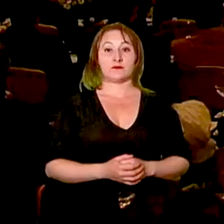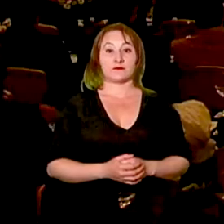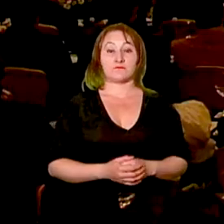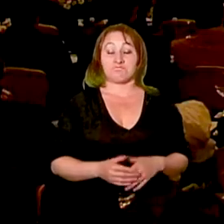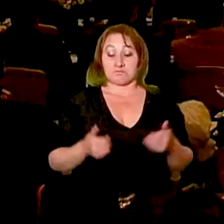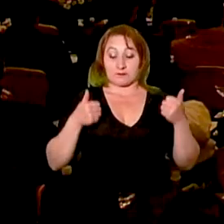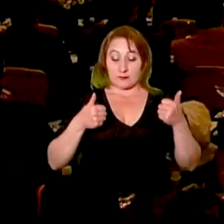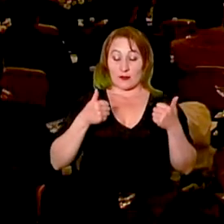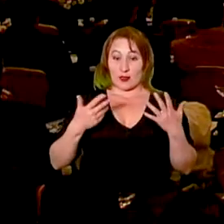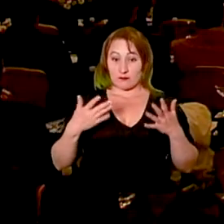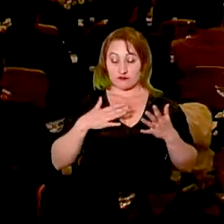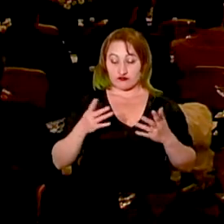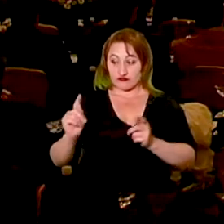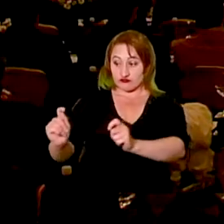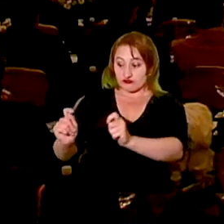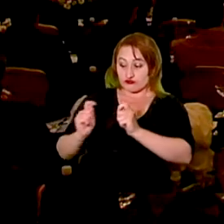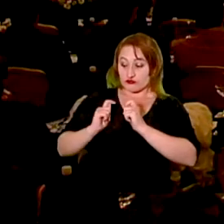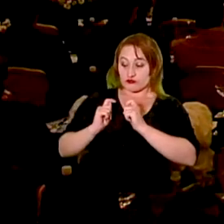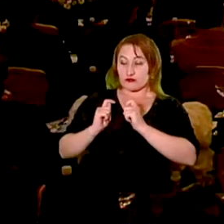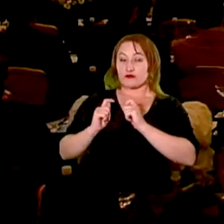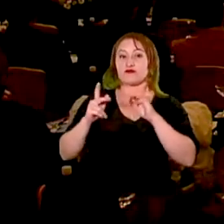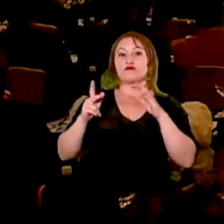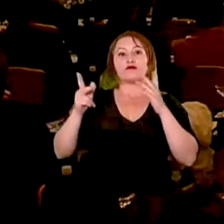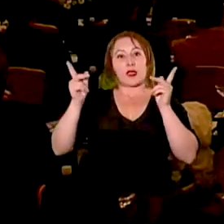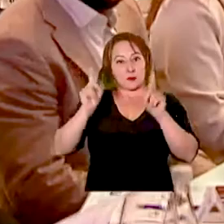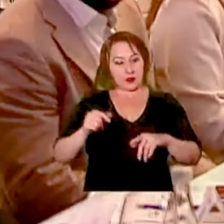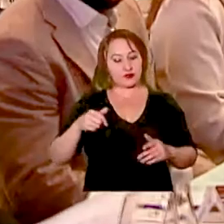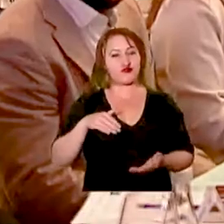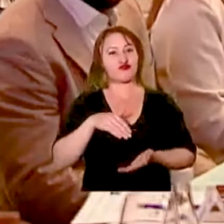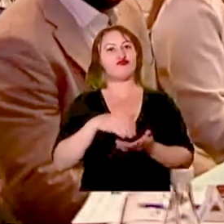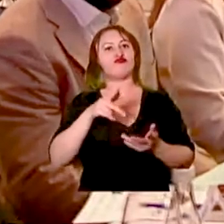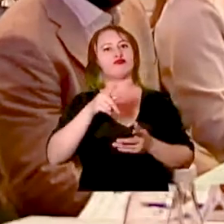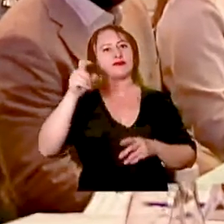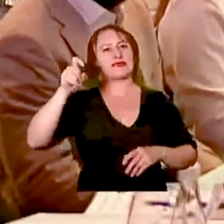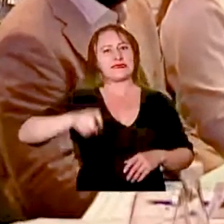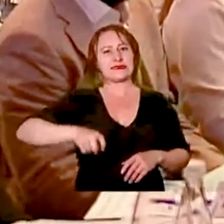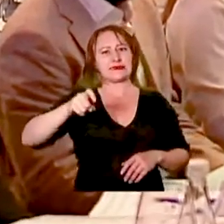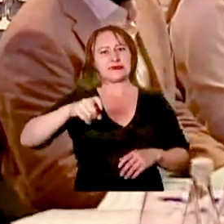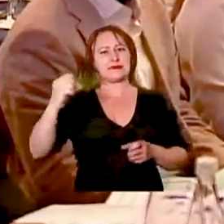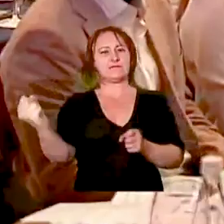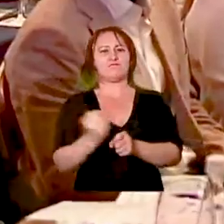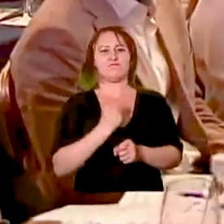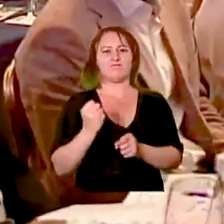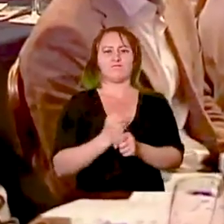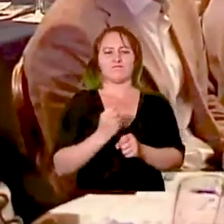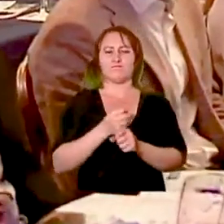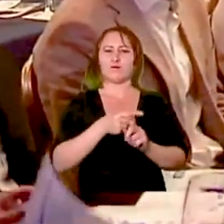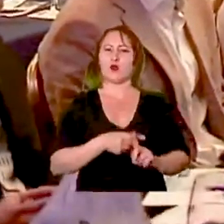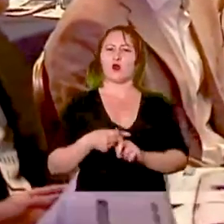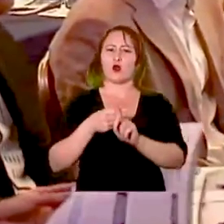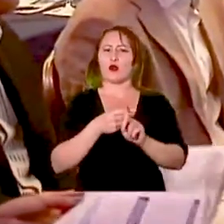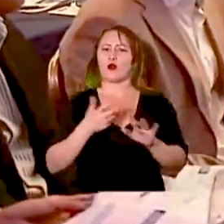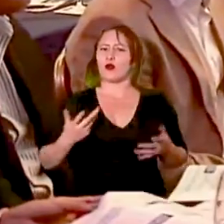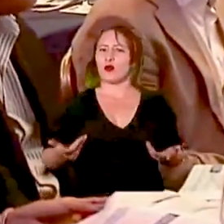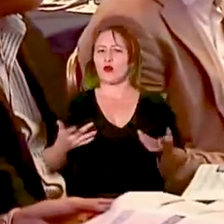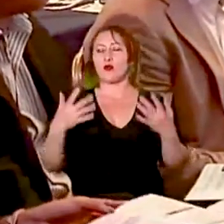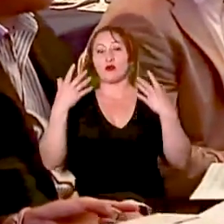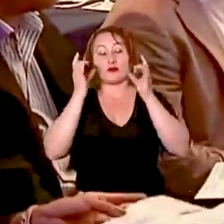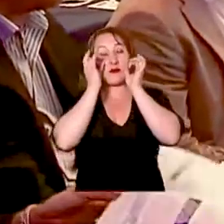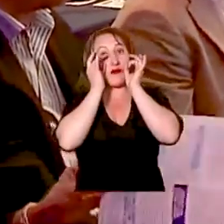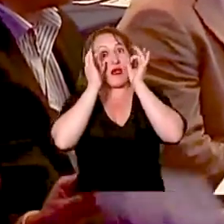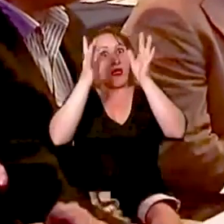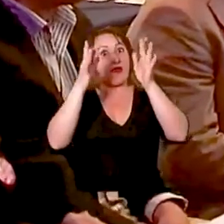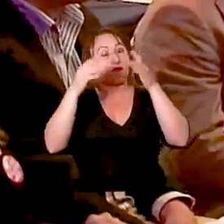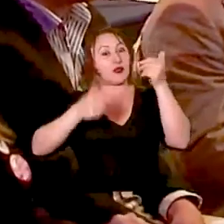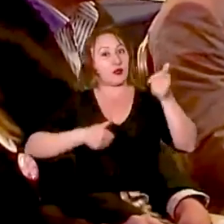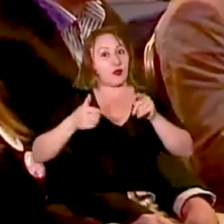desde el momento de mi posesión y en la posesión hablé mucho de la necesidad de trabajar desde la Procuraduría en un flagelo gravísimo